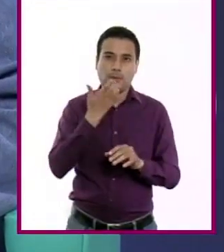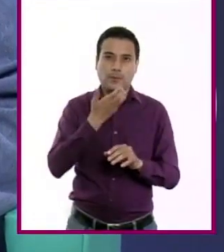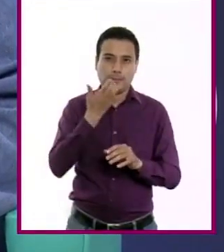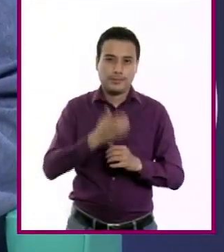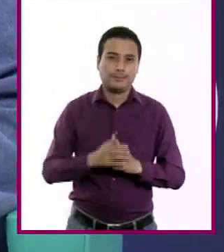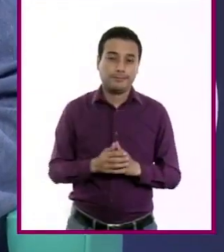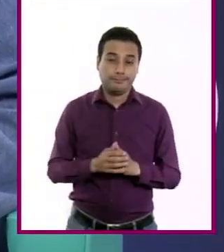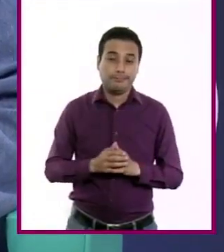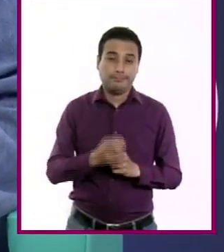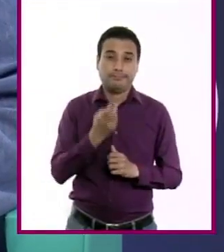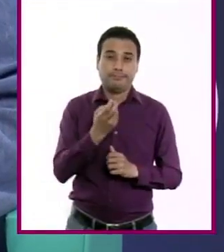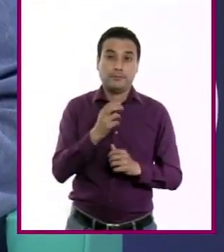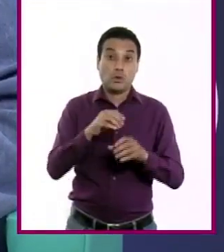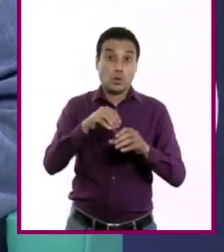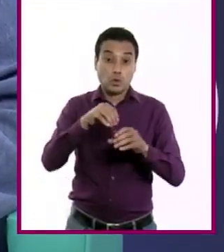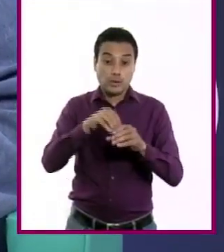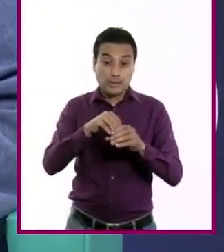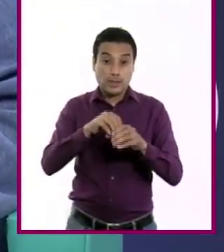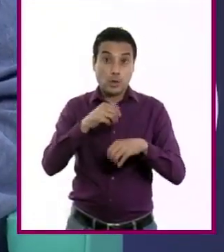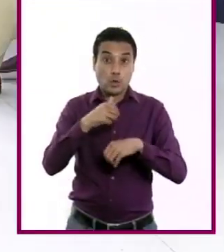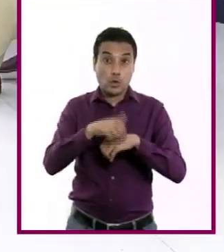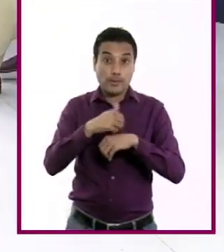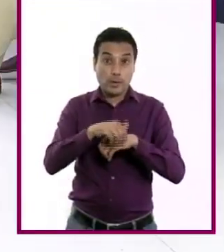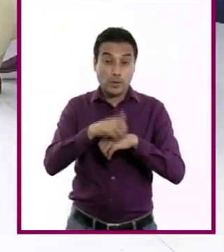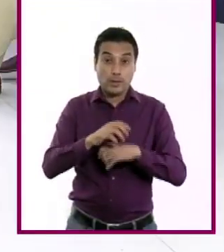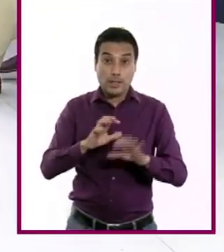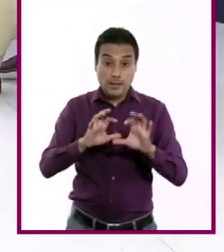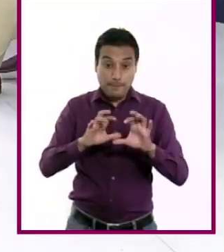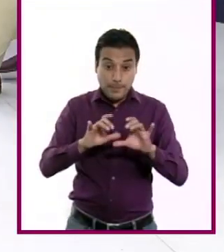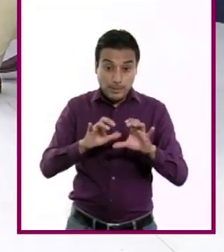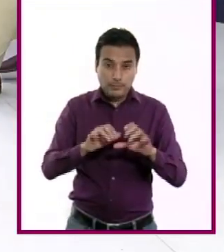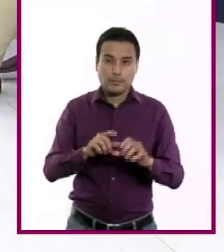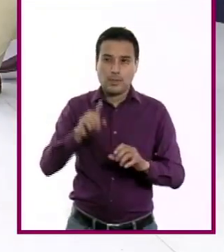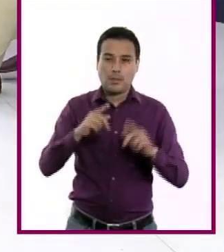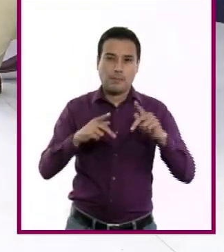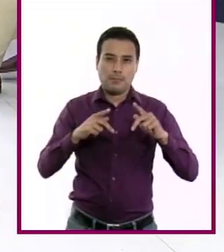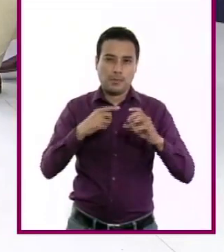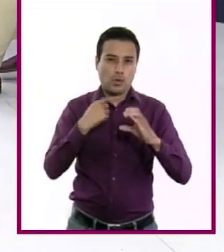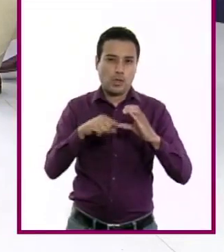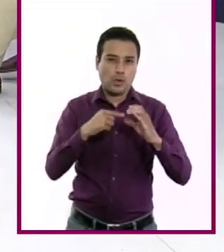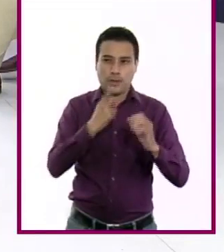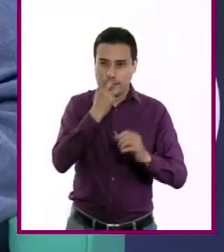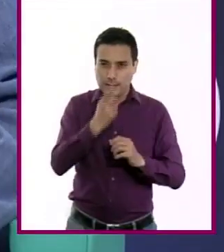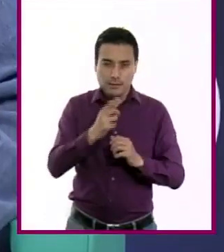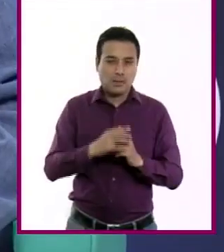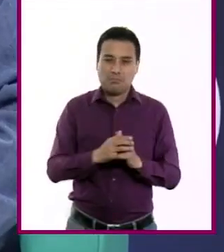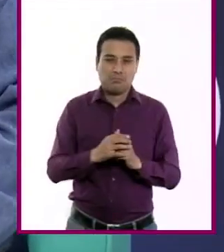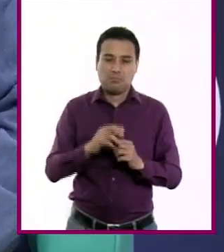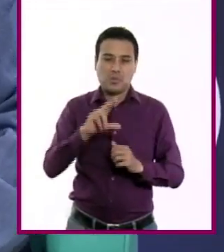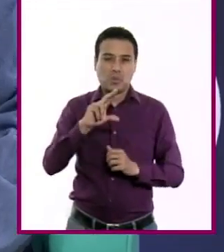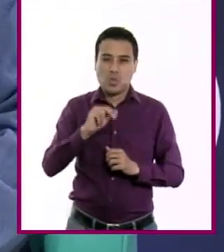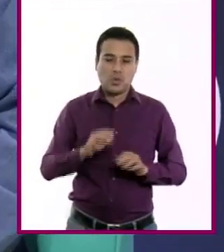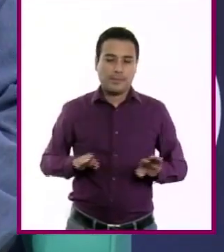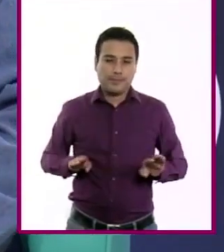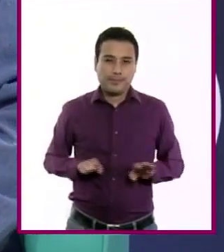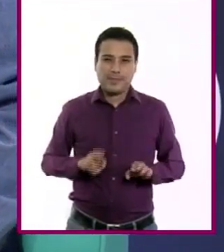la contraseña o los datos, te manda según que tu contraseña no coincida o eso, o te redirecciona a la página original. De entrada sería bueno no abrir los spam.